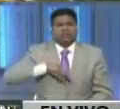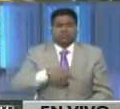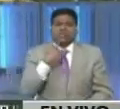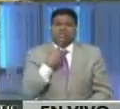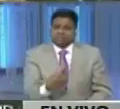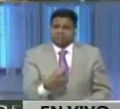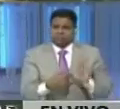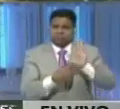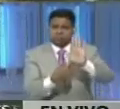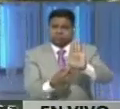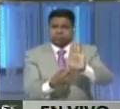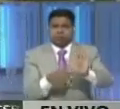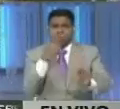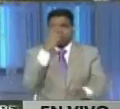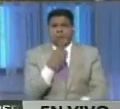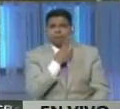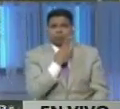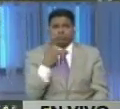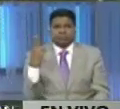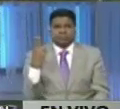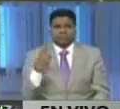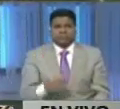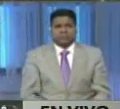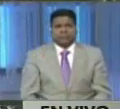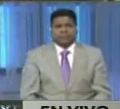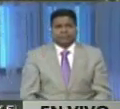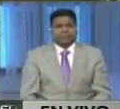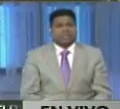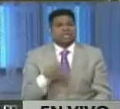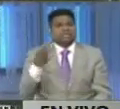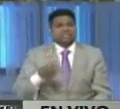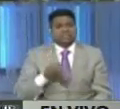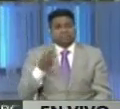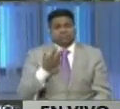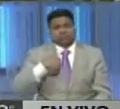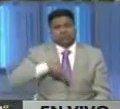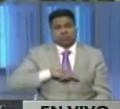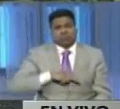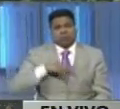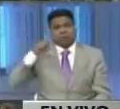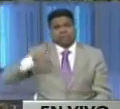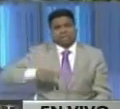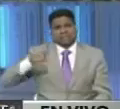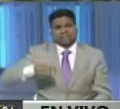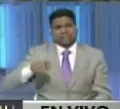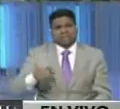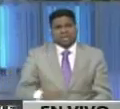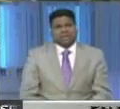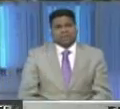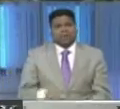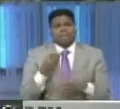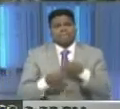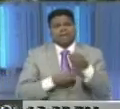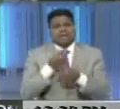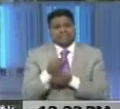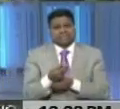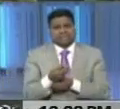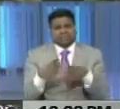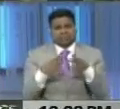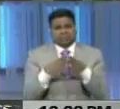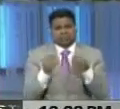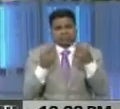ratificar nuestro compromiso de que seguir haciendo todas las acciones que sean necesarias para garantizar la soberanía en